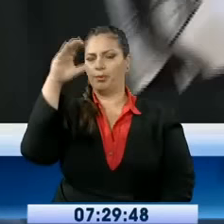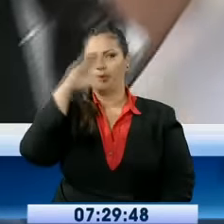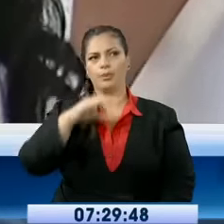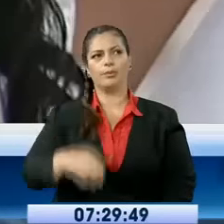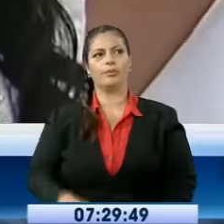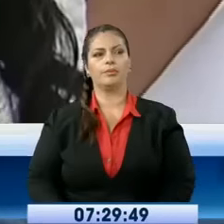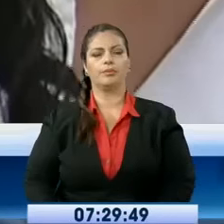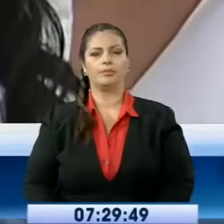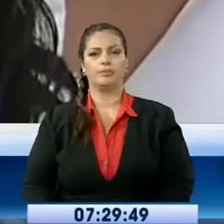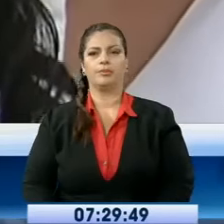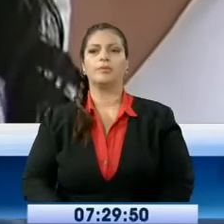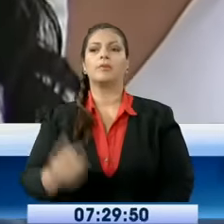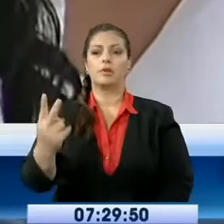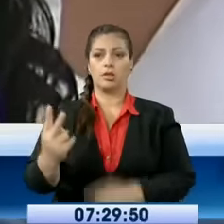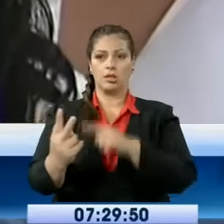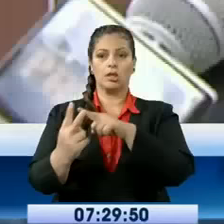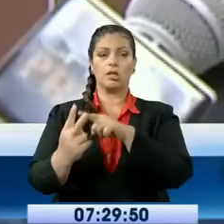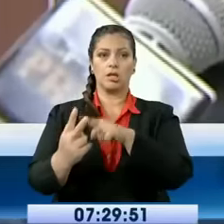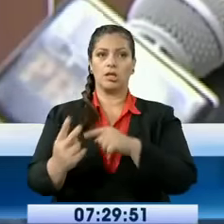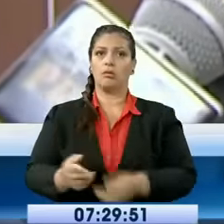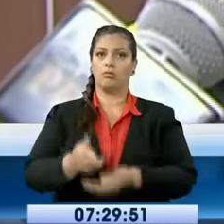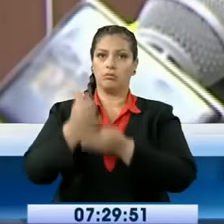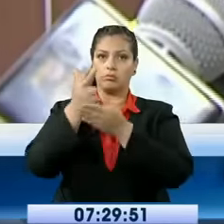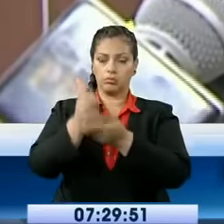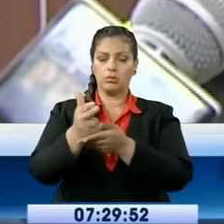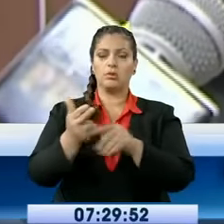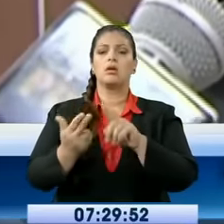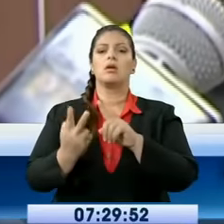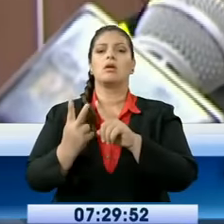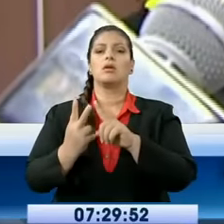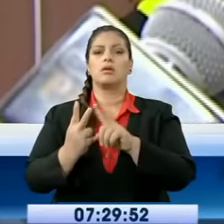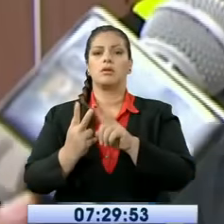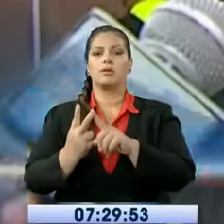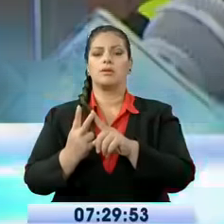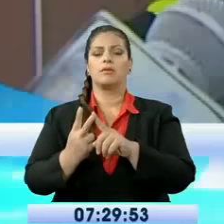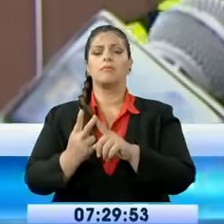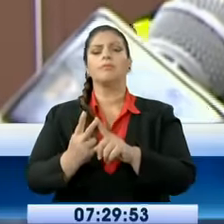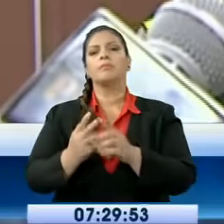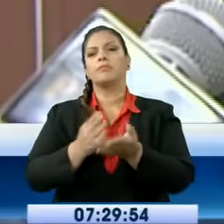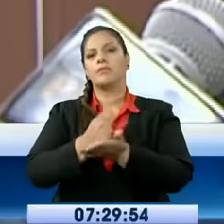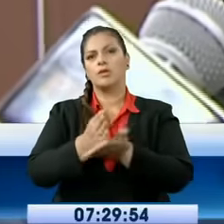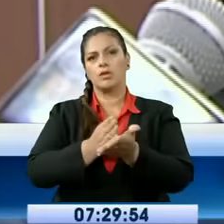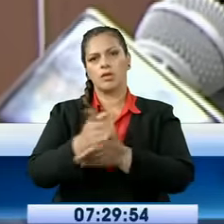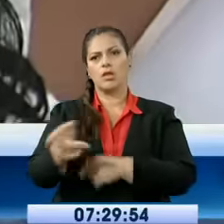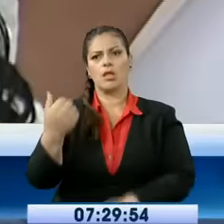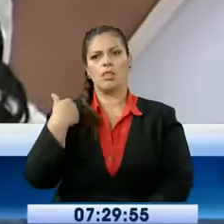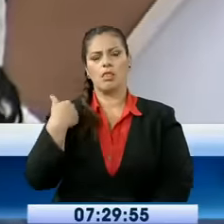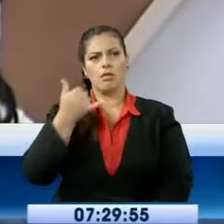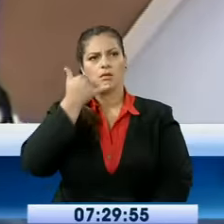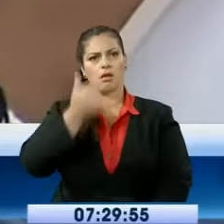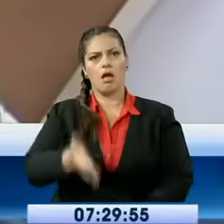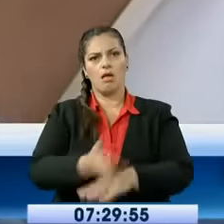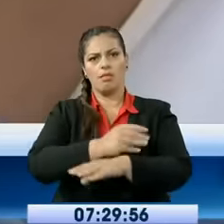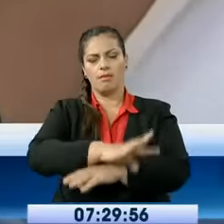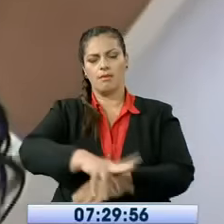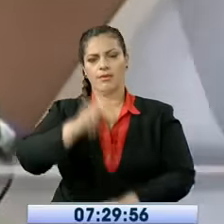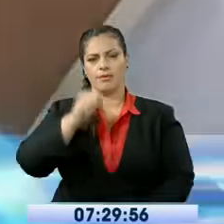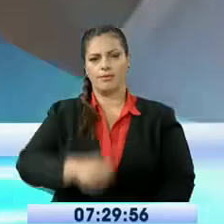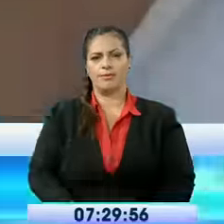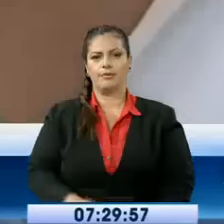fuego, con un arma blanca, con un cuchillo y al otro joven se le encontró con el celular de la persona perjudicada. Los 2 angelitos,